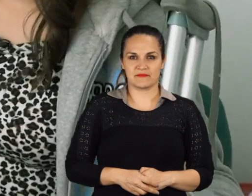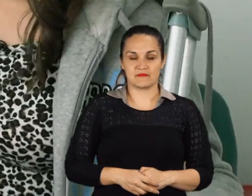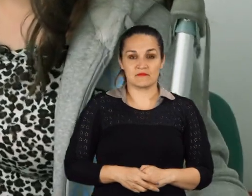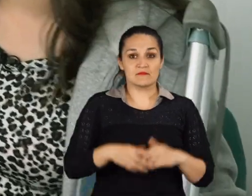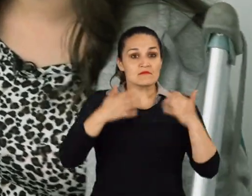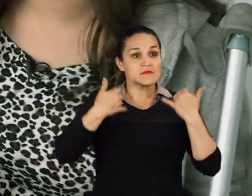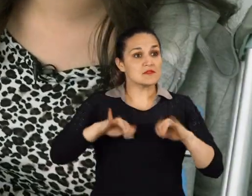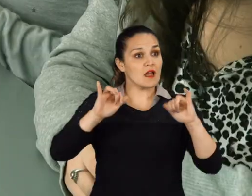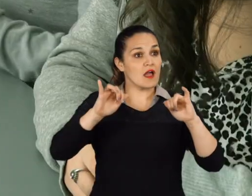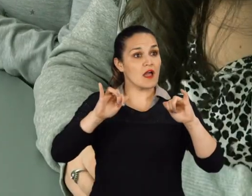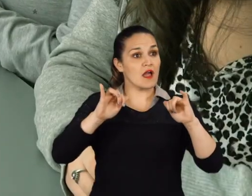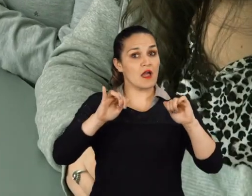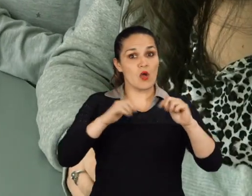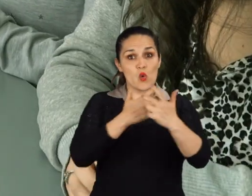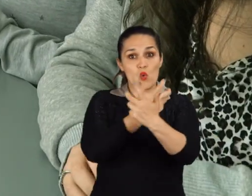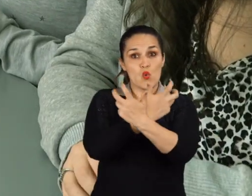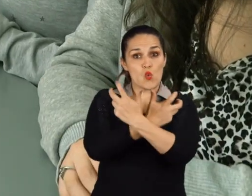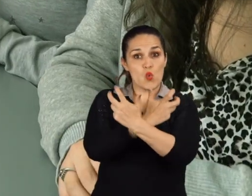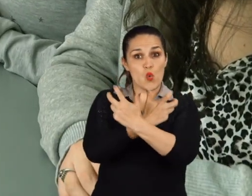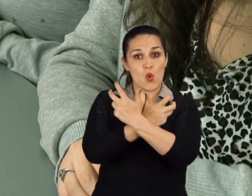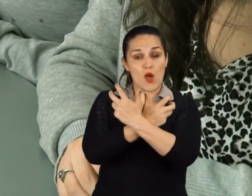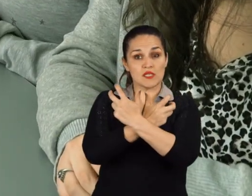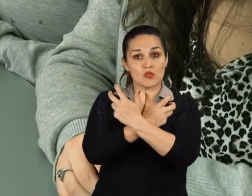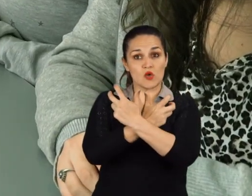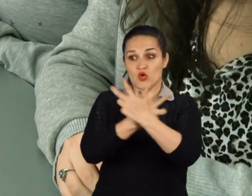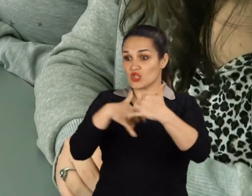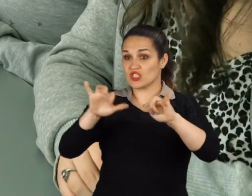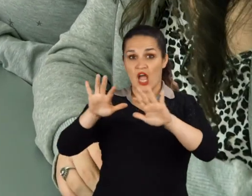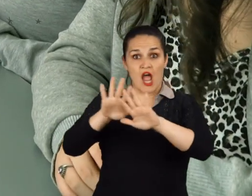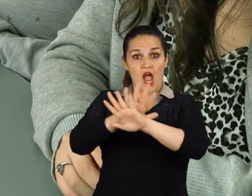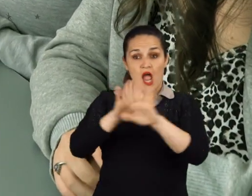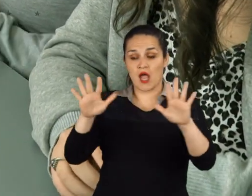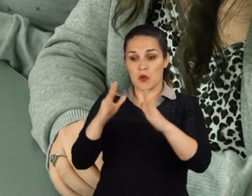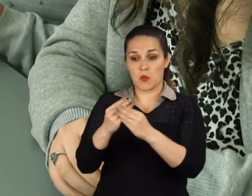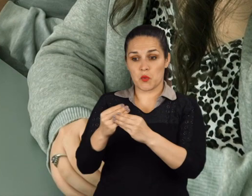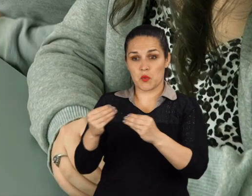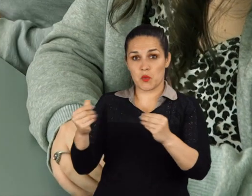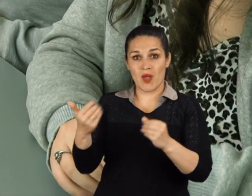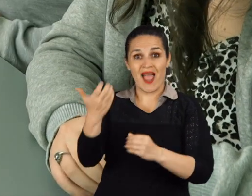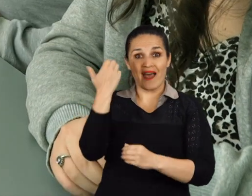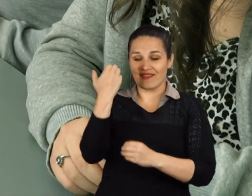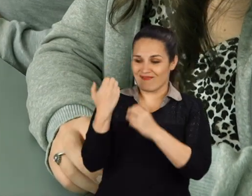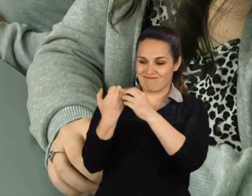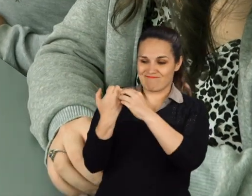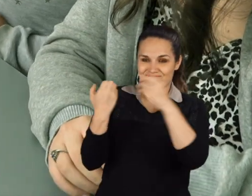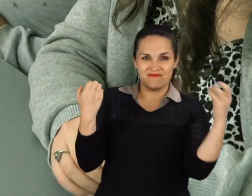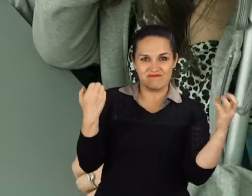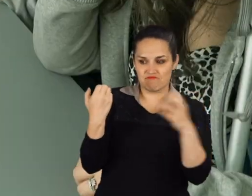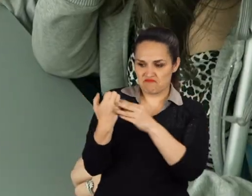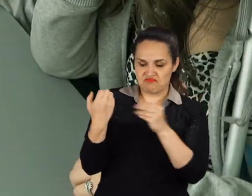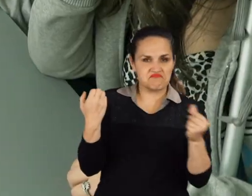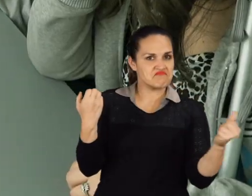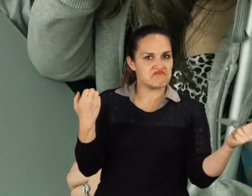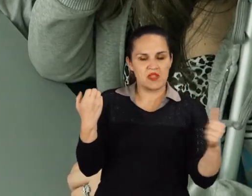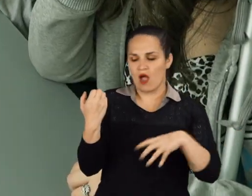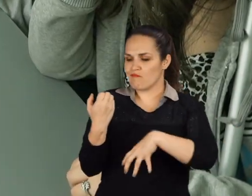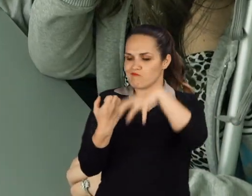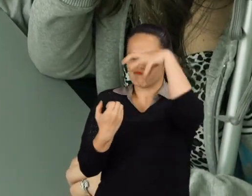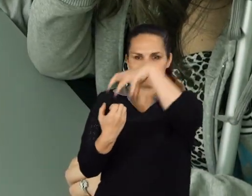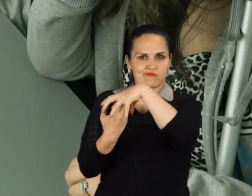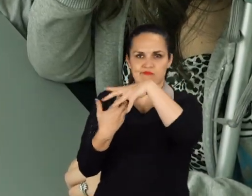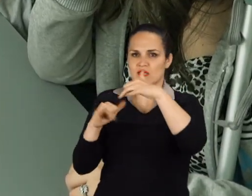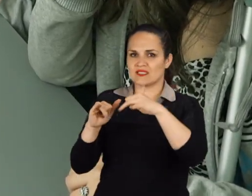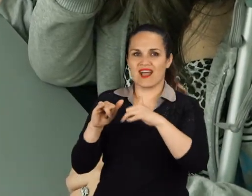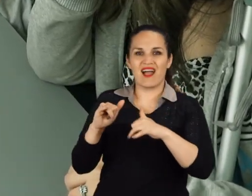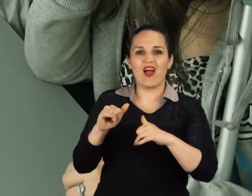Sí, o sea que ya el hueso que le colocaron de la primera cirugía ya no tiene nada. Ya no hay nada, no quedó nada del primer hueso. Que no había forma de